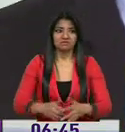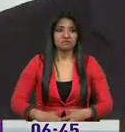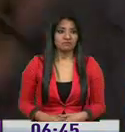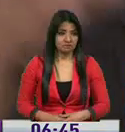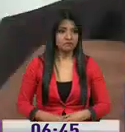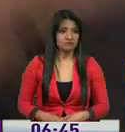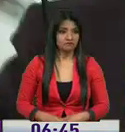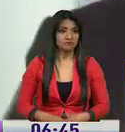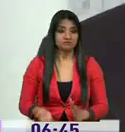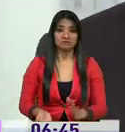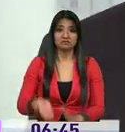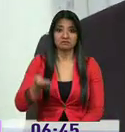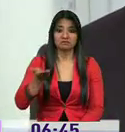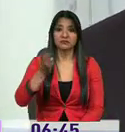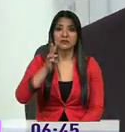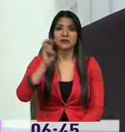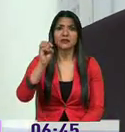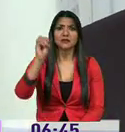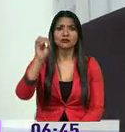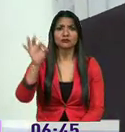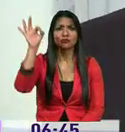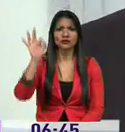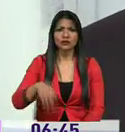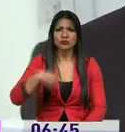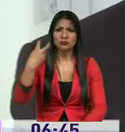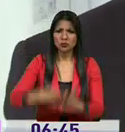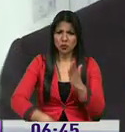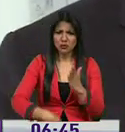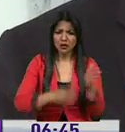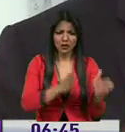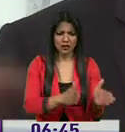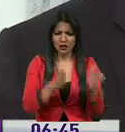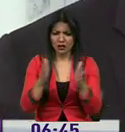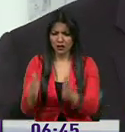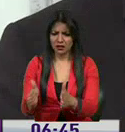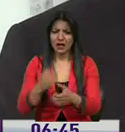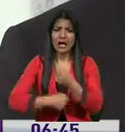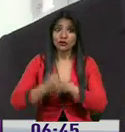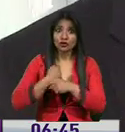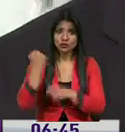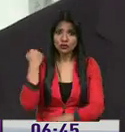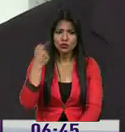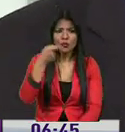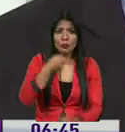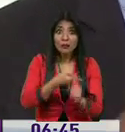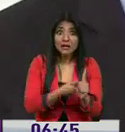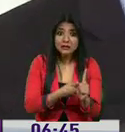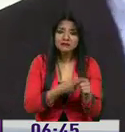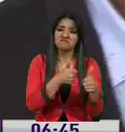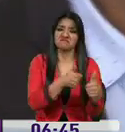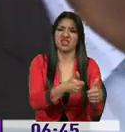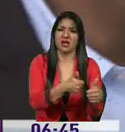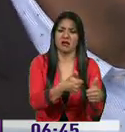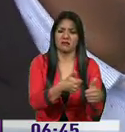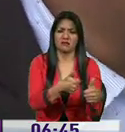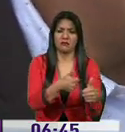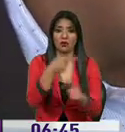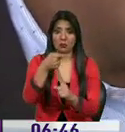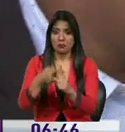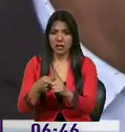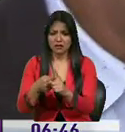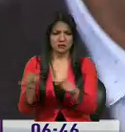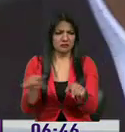Existen incrementos del 600% entre un periodo y otro, y no hablo de años, de un mes a otro, con una afluencia de vehículos